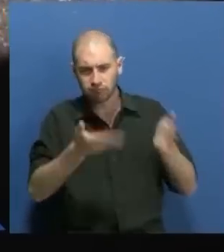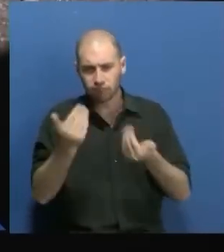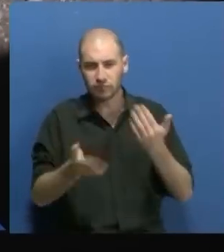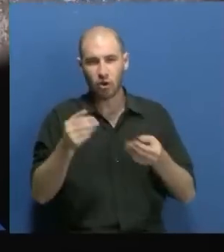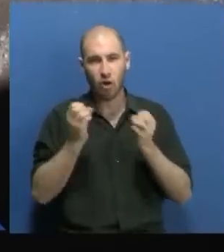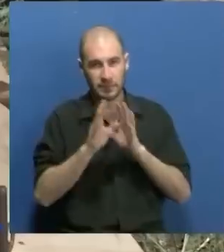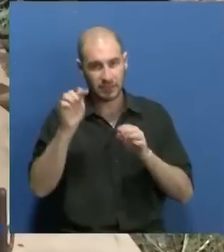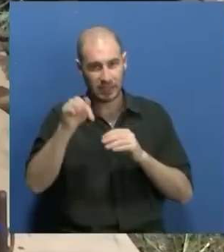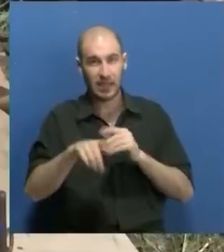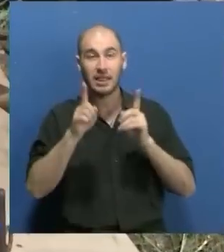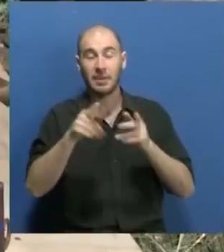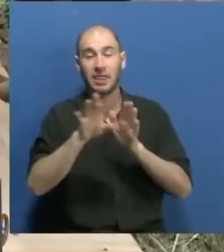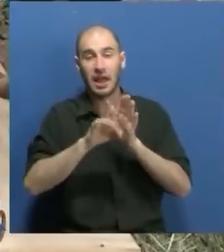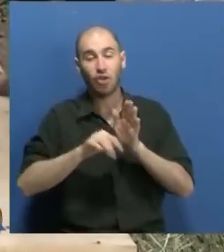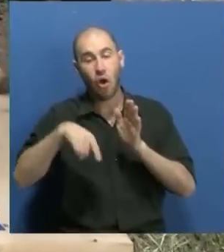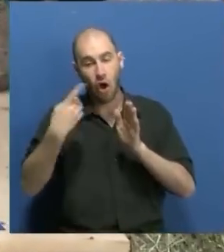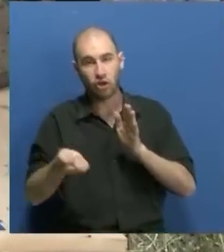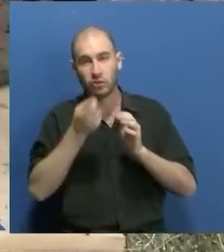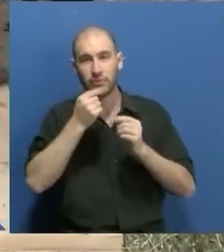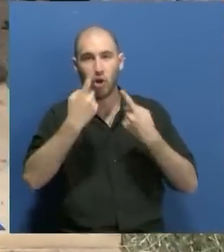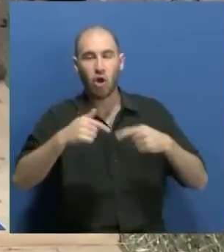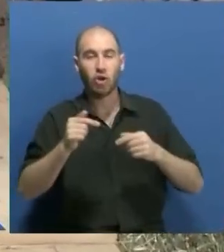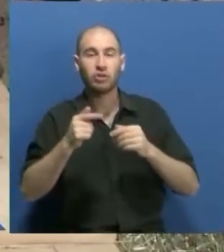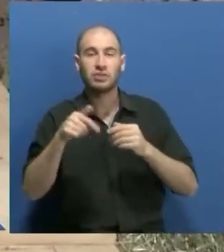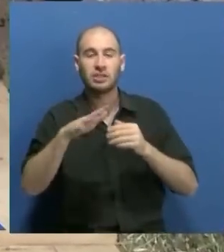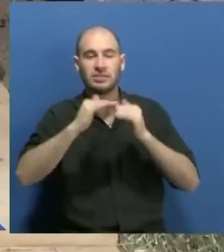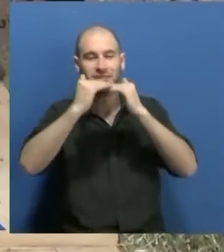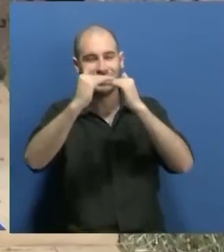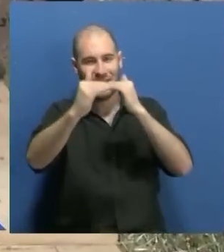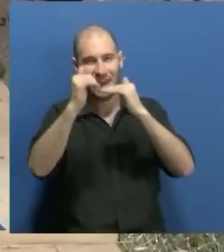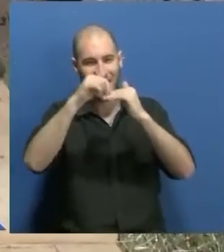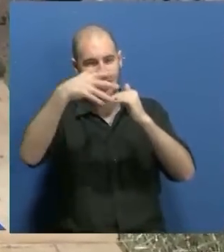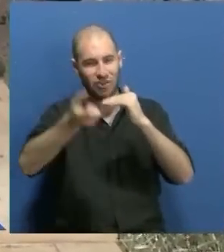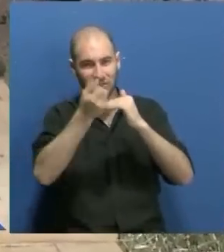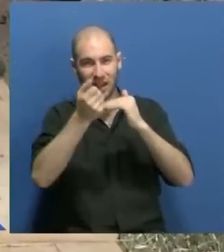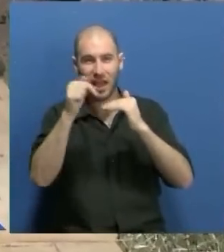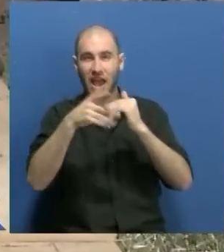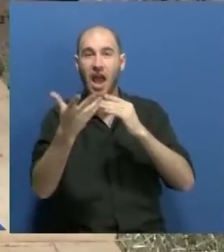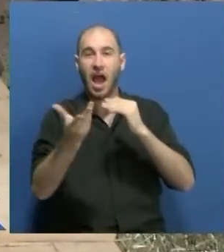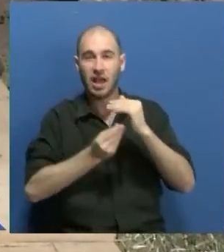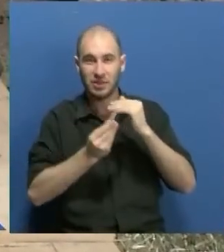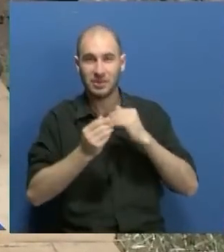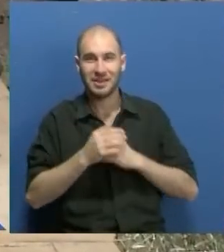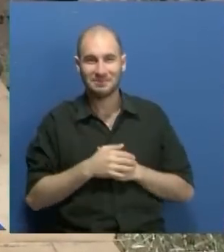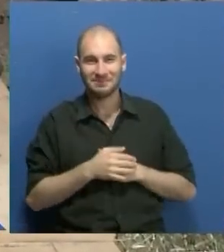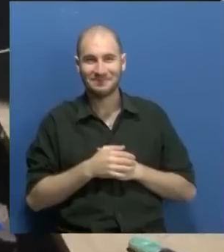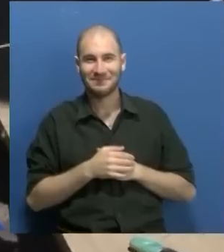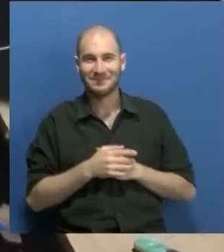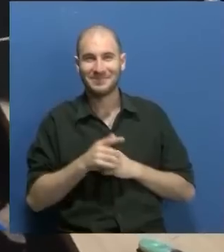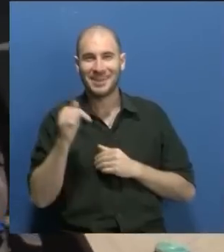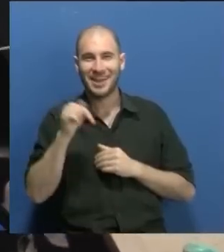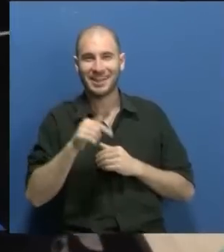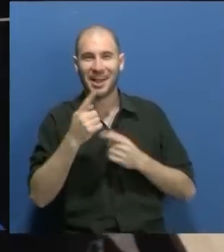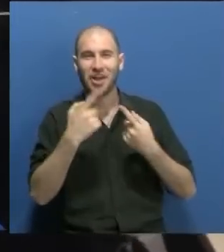Claro. Y otros datos, también a veces aparece material arqueológico en superficie. Entonces eso nos da pie o nos invita a empezar un